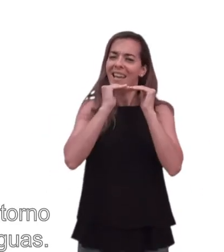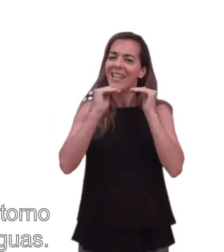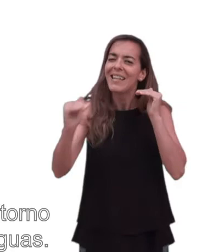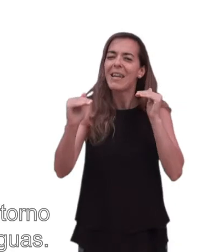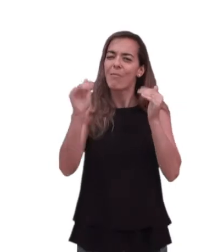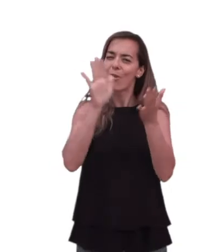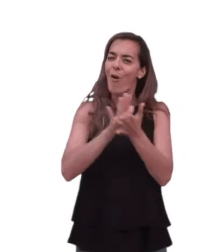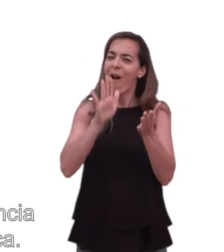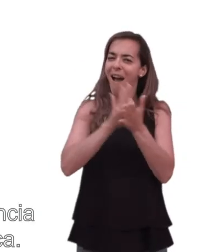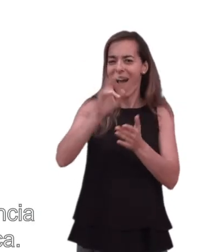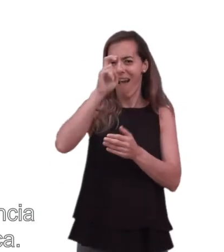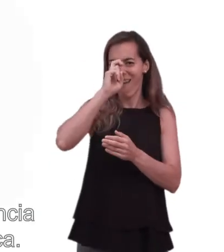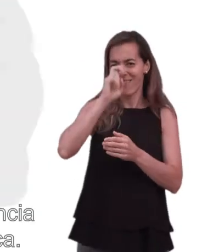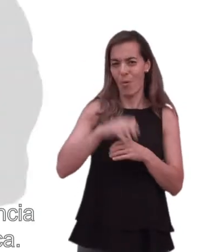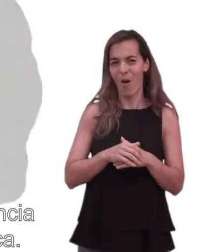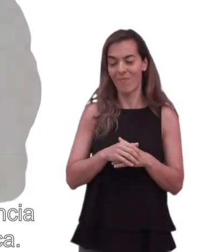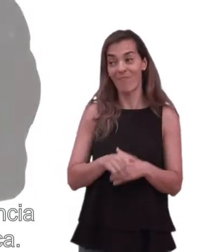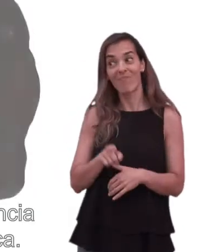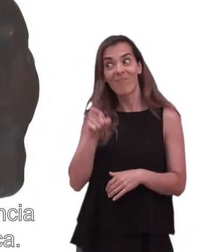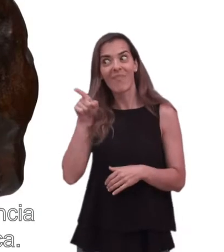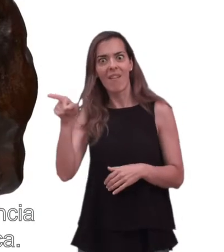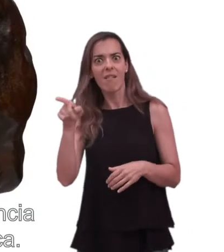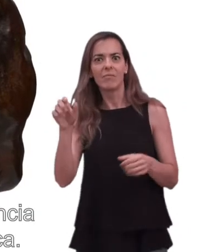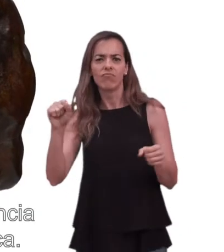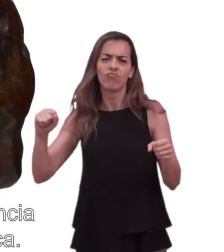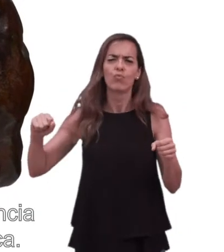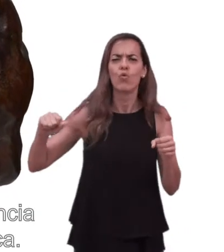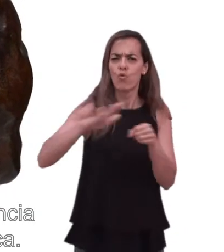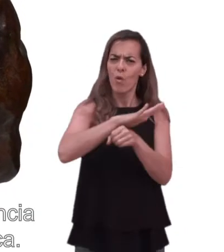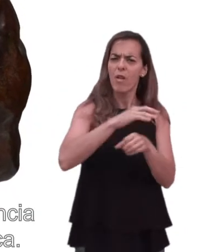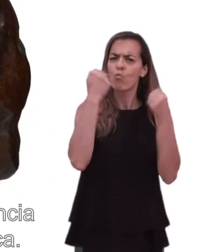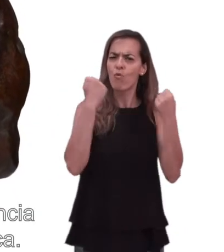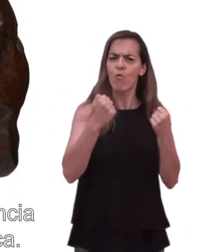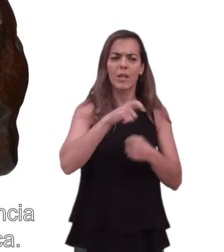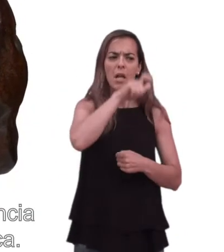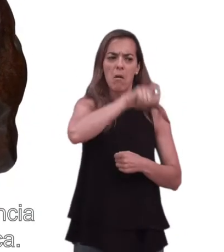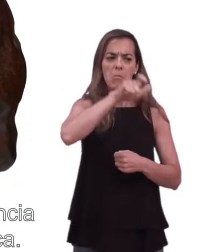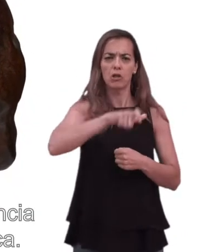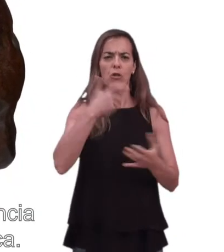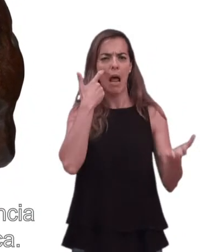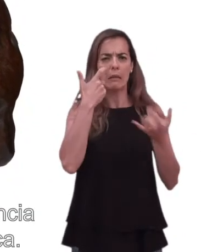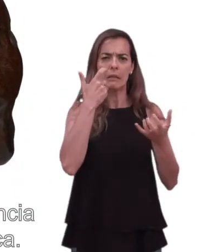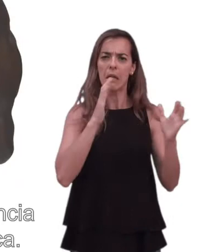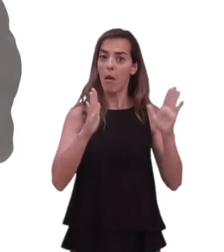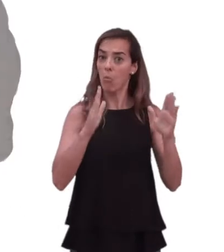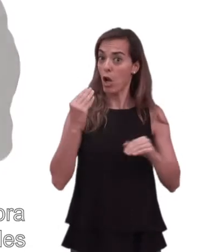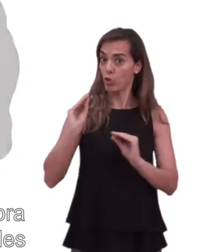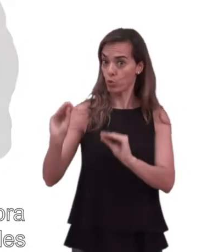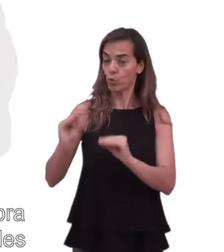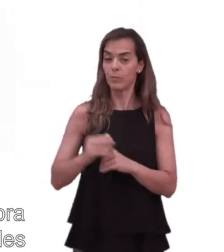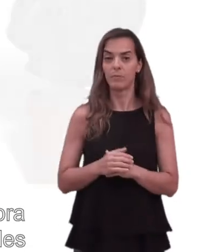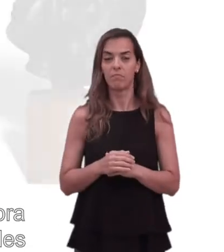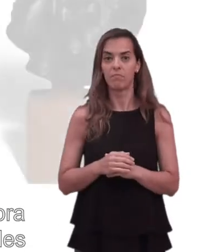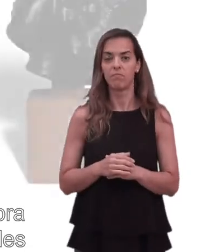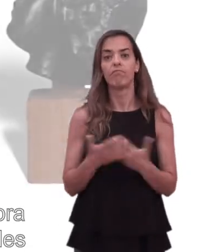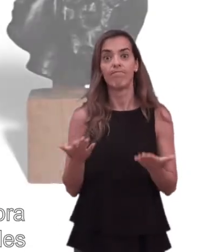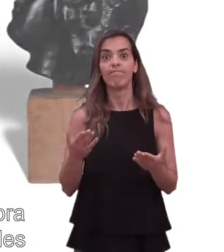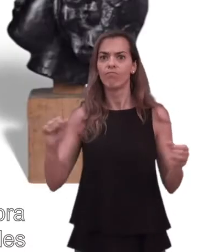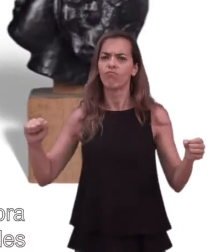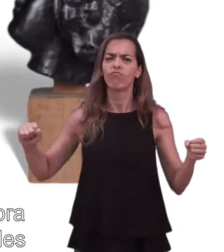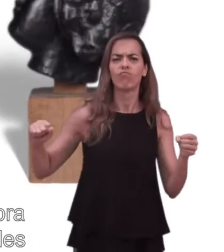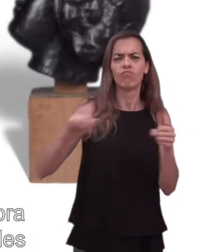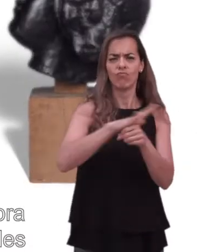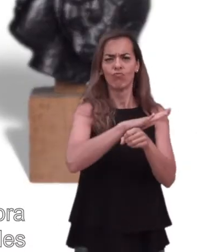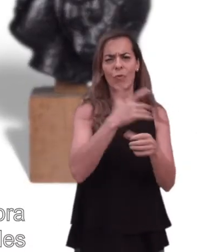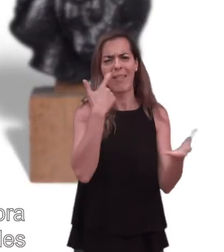antiguas. Mayol ejerce una gran influencia entre los artistas de su época. Es notable el influjo de su